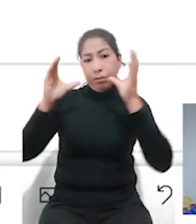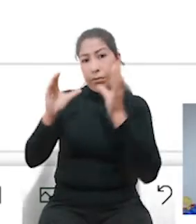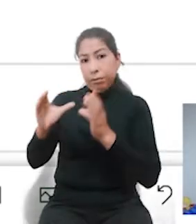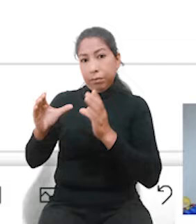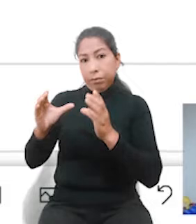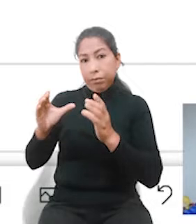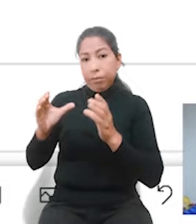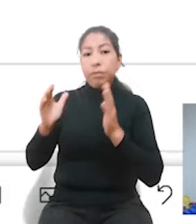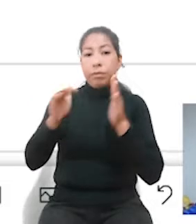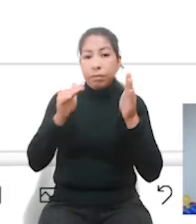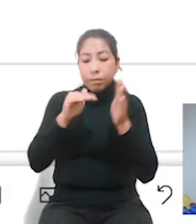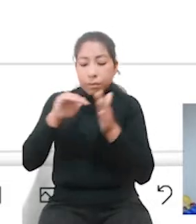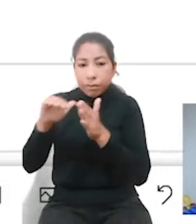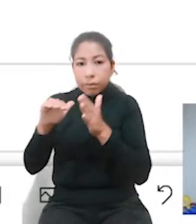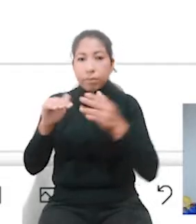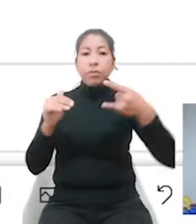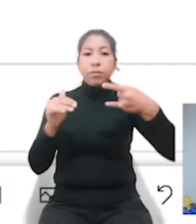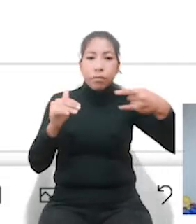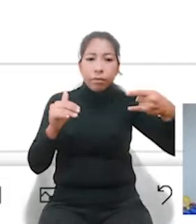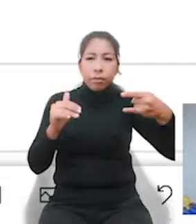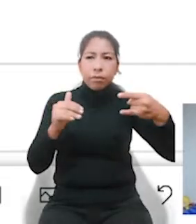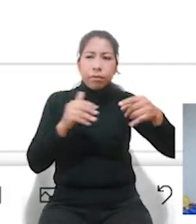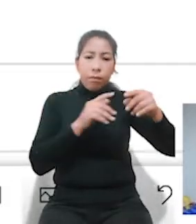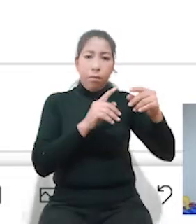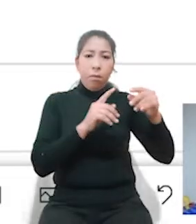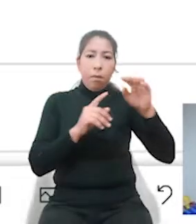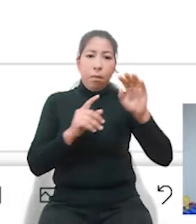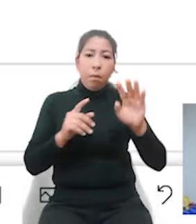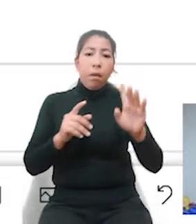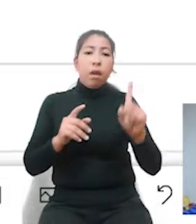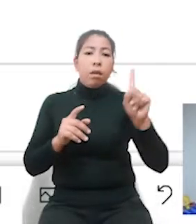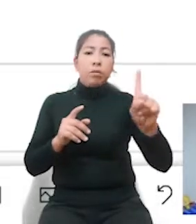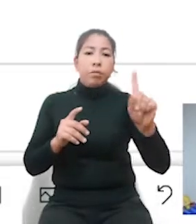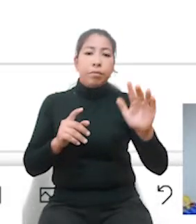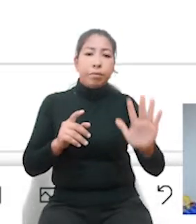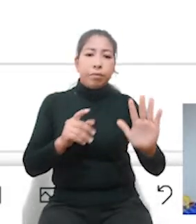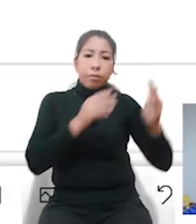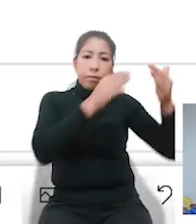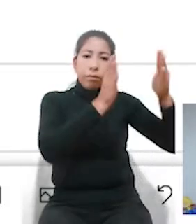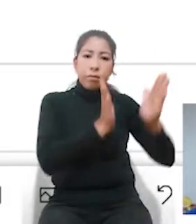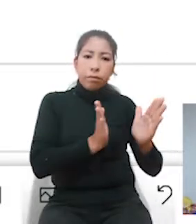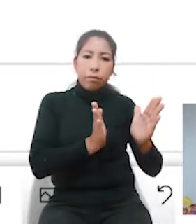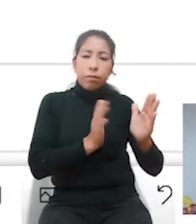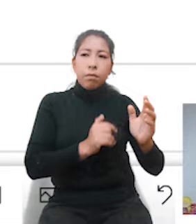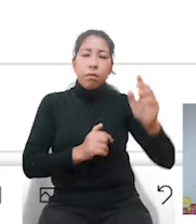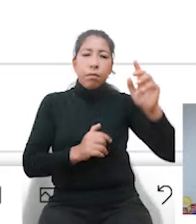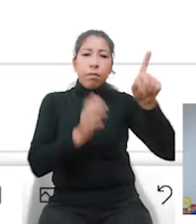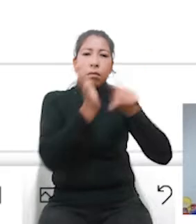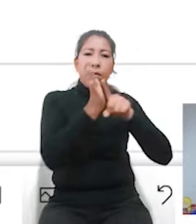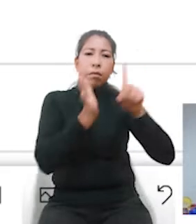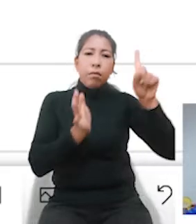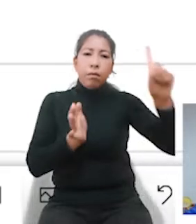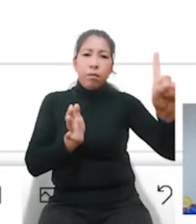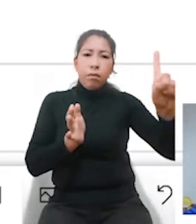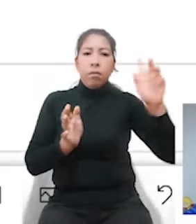argumento, que es igual a la base, en este caso 1/5, elevado al exponente, que